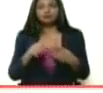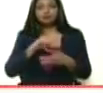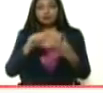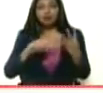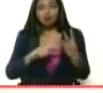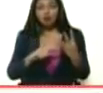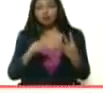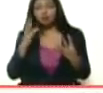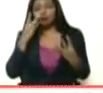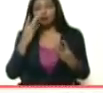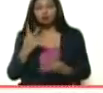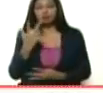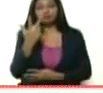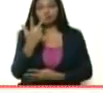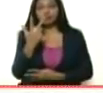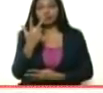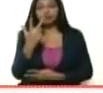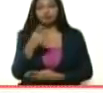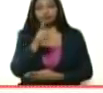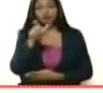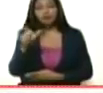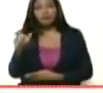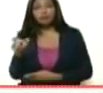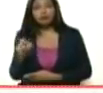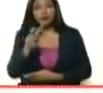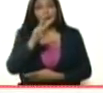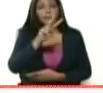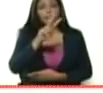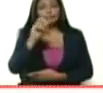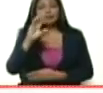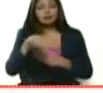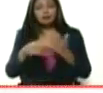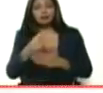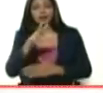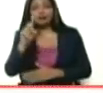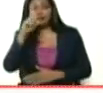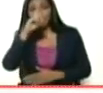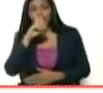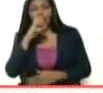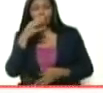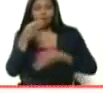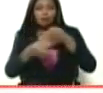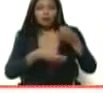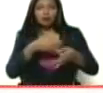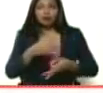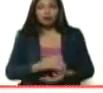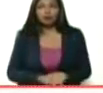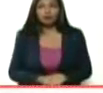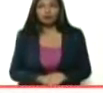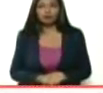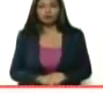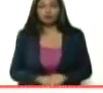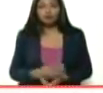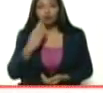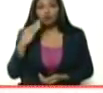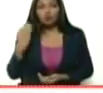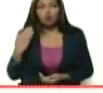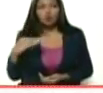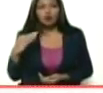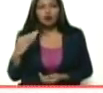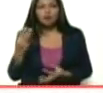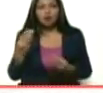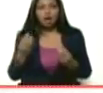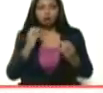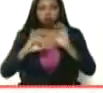casos, tres son pacientes entre 20 y 30 años, lo que hemos dicho. Los jóvenes son muy